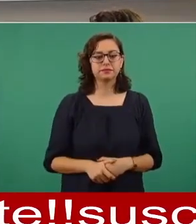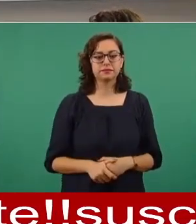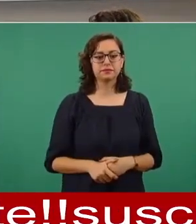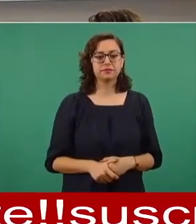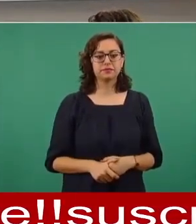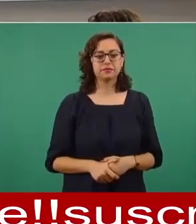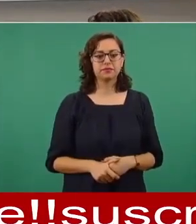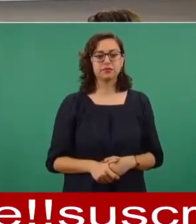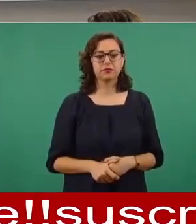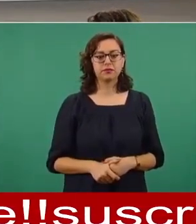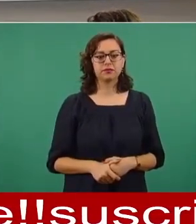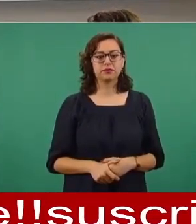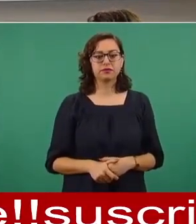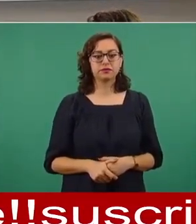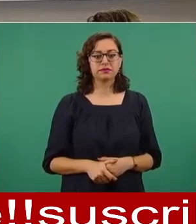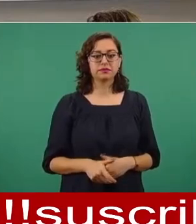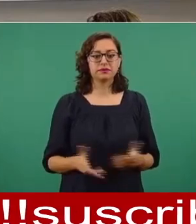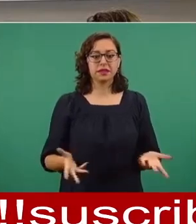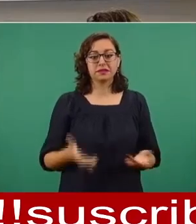Ya saben quién?